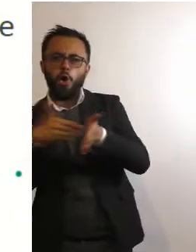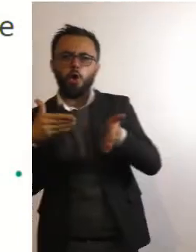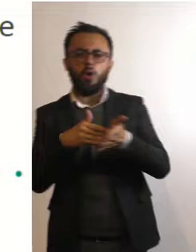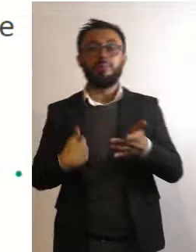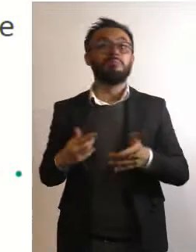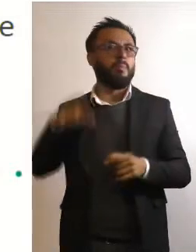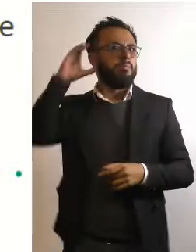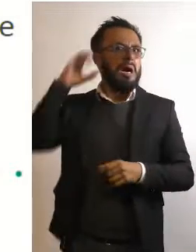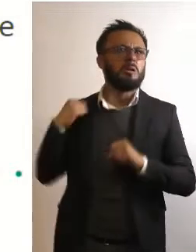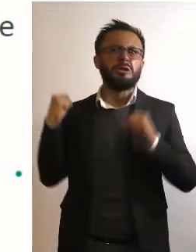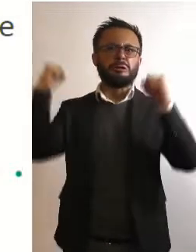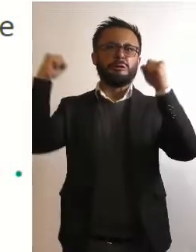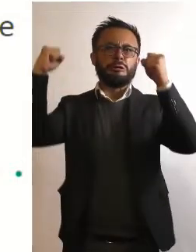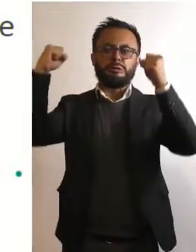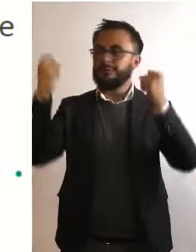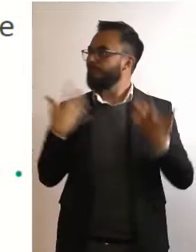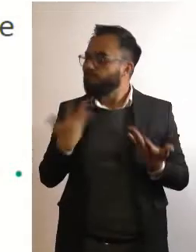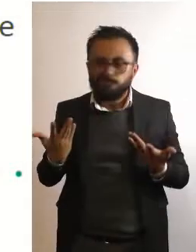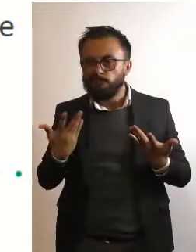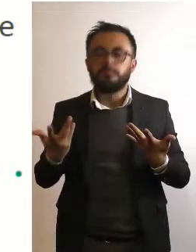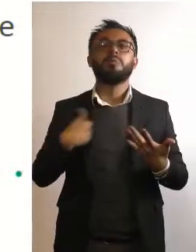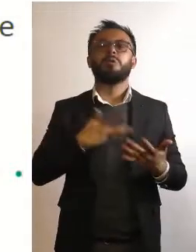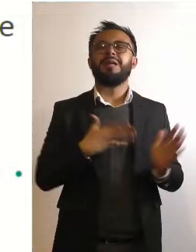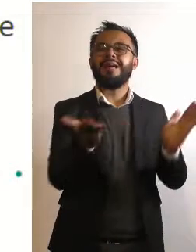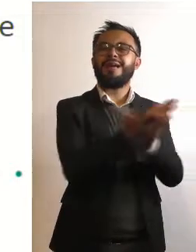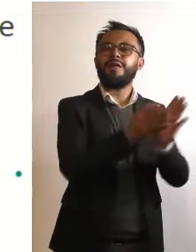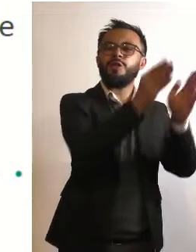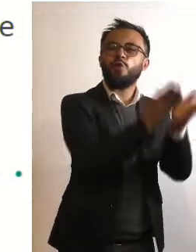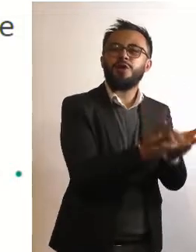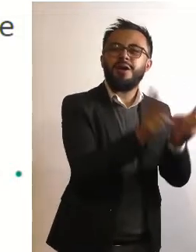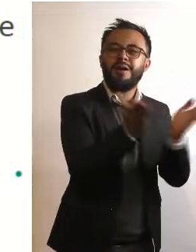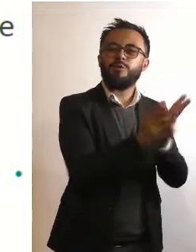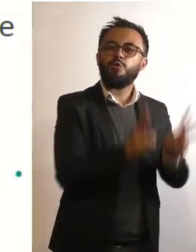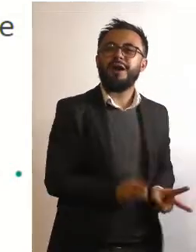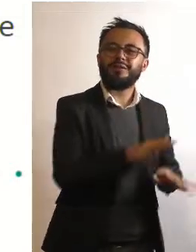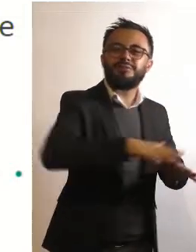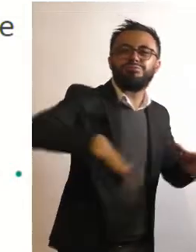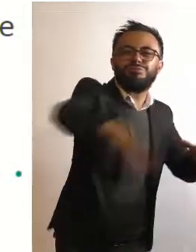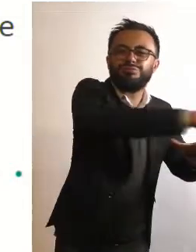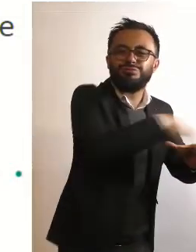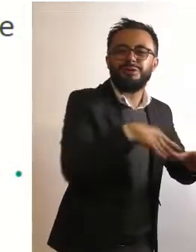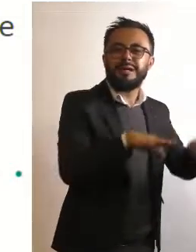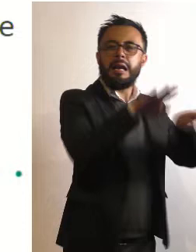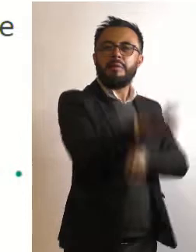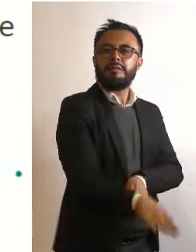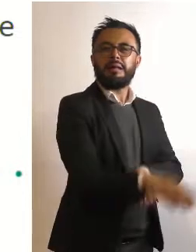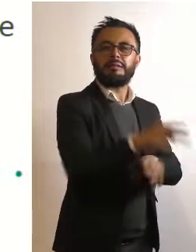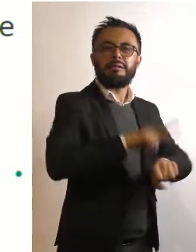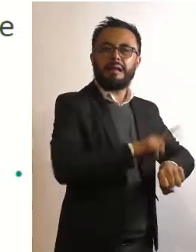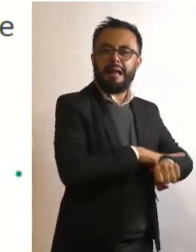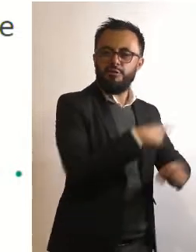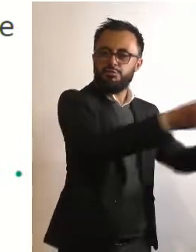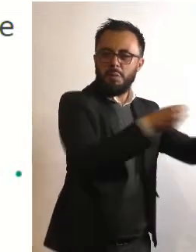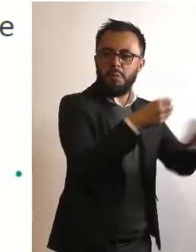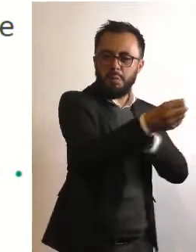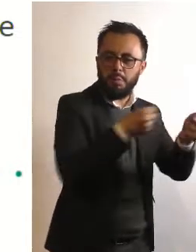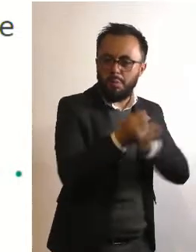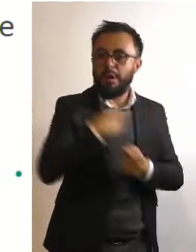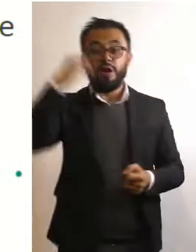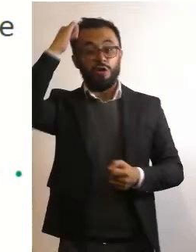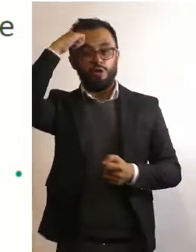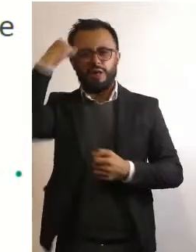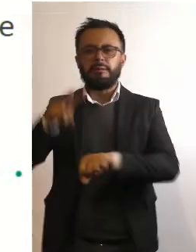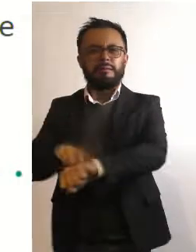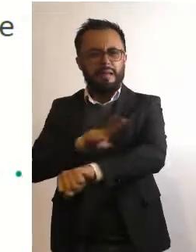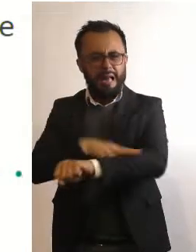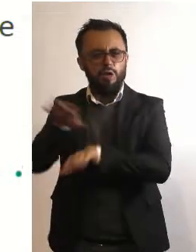continuas con los representantes estudiantiles y docentes, y con ellos también contribuimos a generar esas